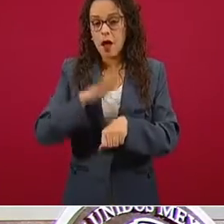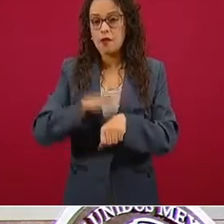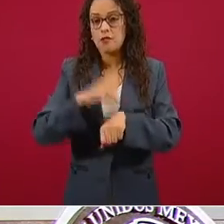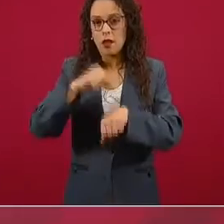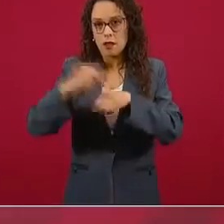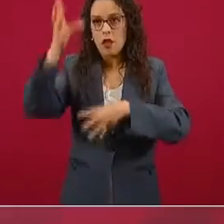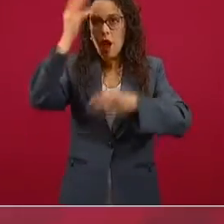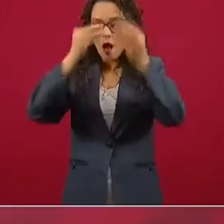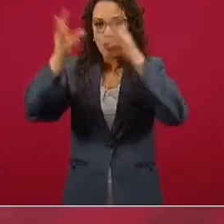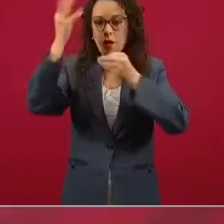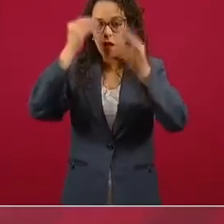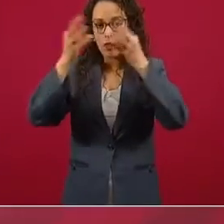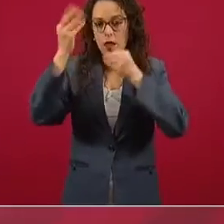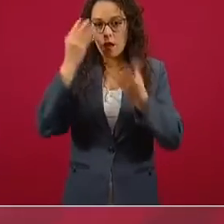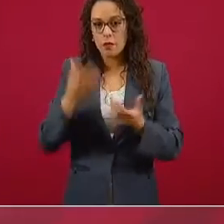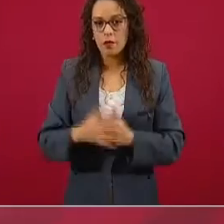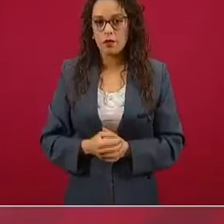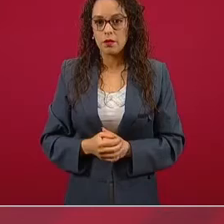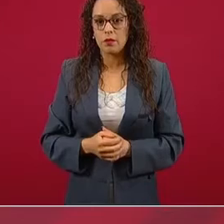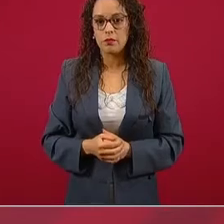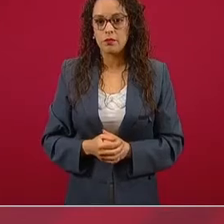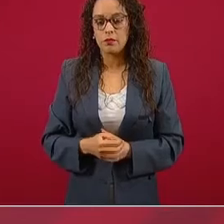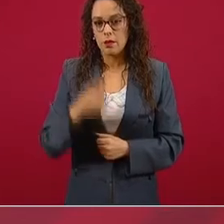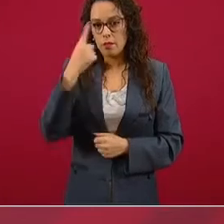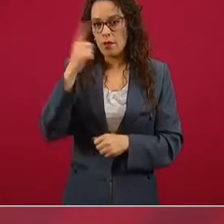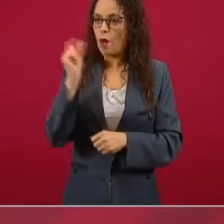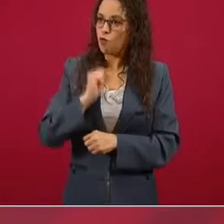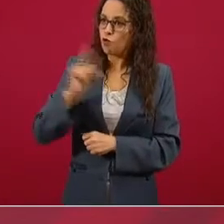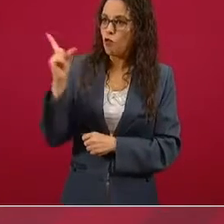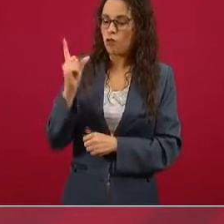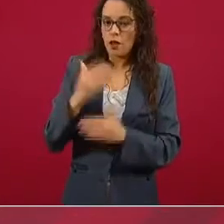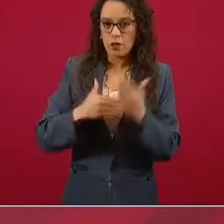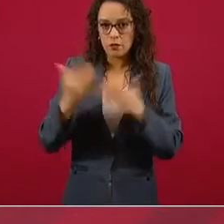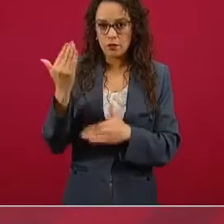Se utilizó como pretexto